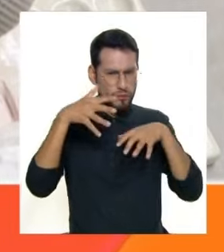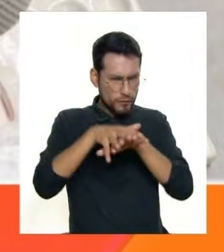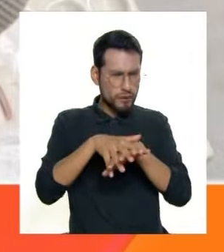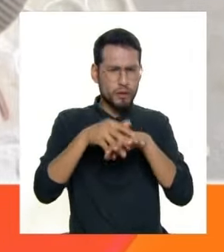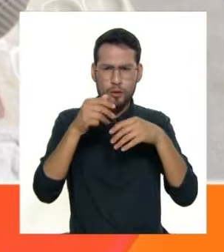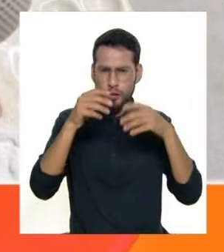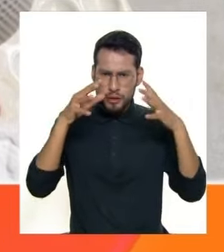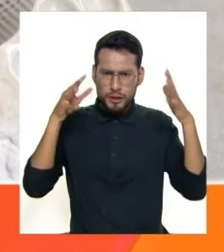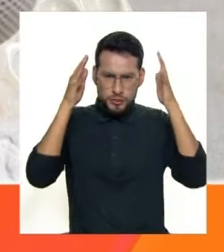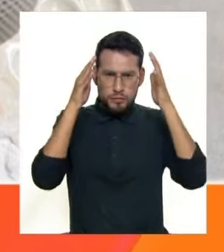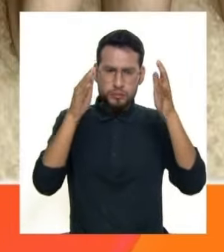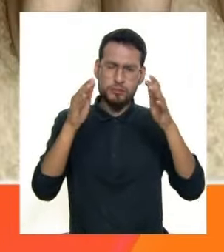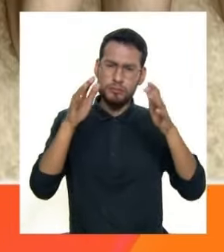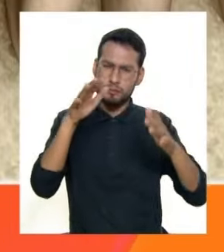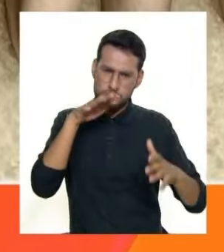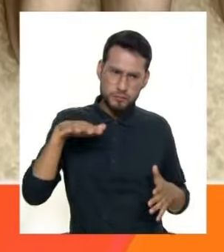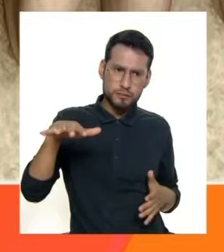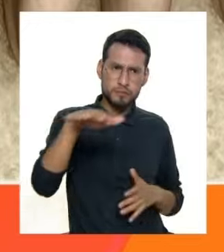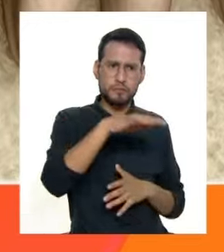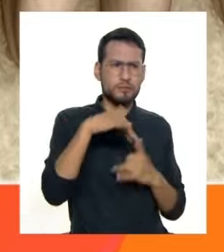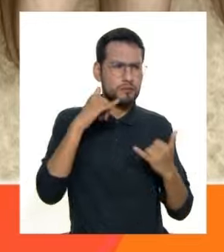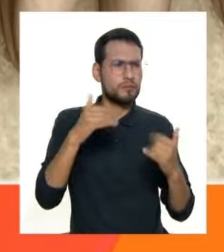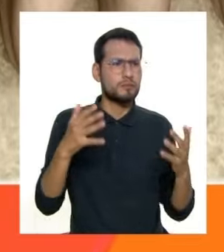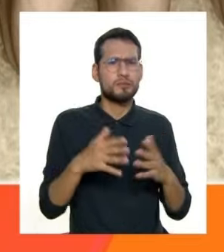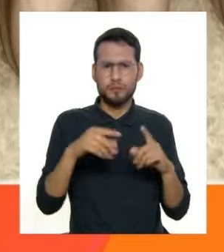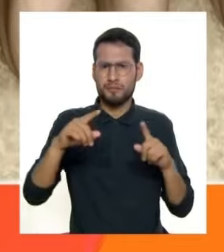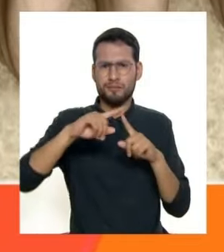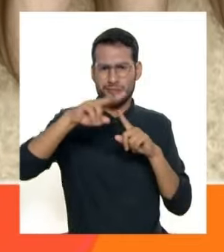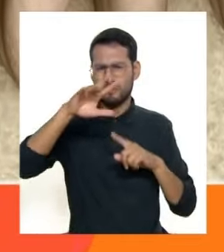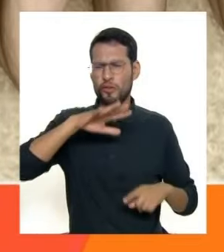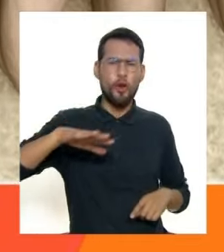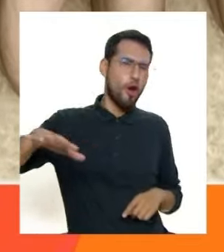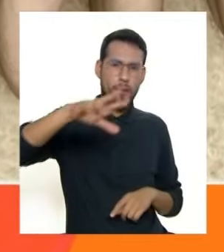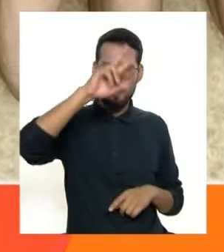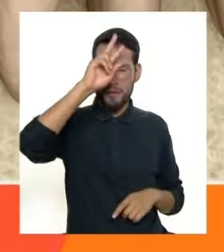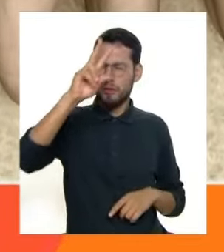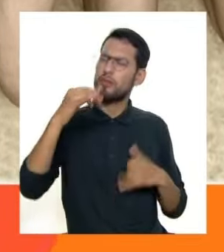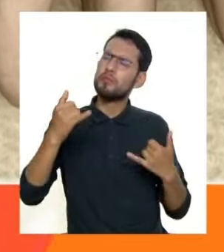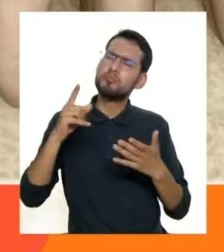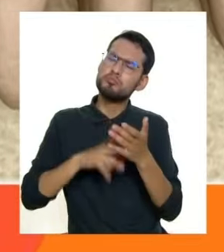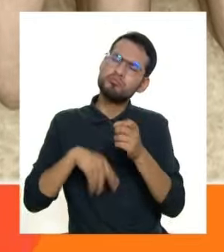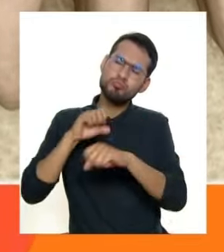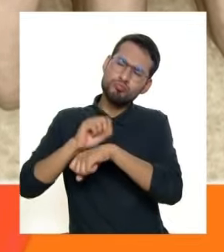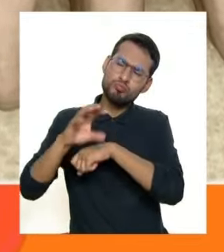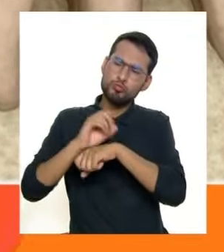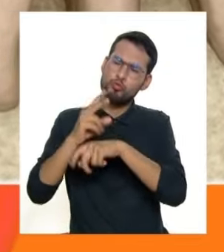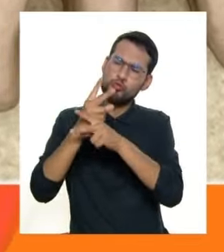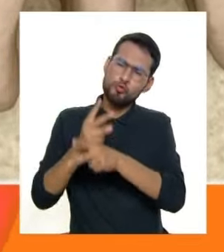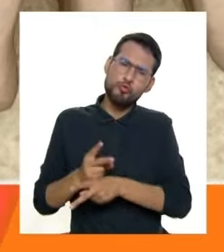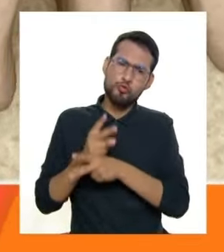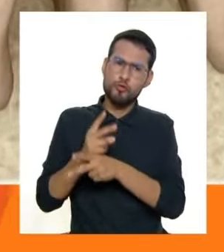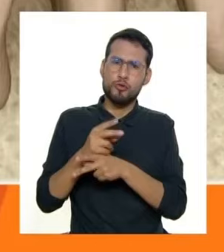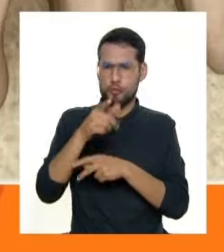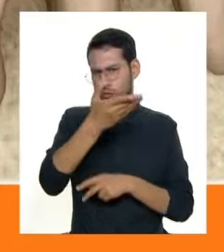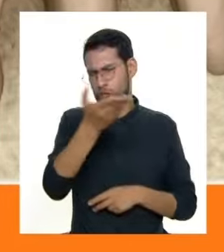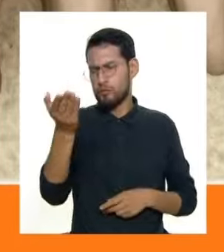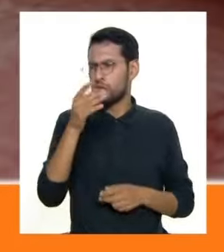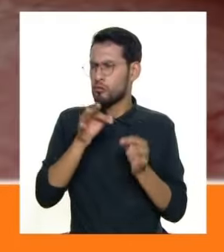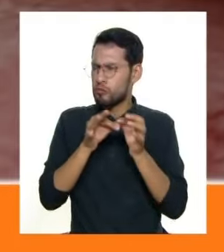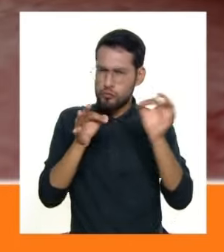y sobre todo llegar a como esta señal llega pues a todas partes del país, ¿qué mensaje le podemos dar de cuidado al mundo